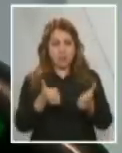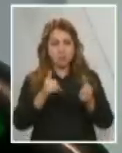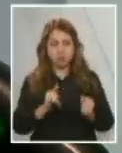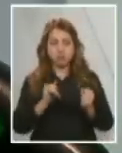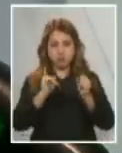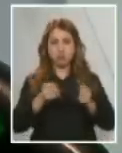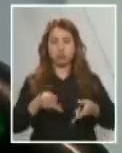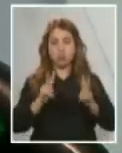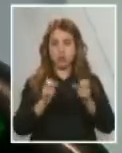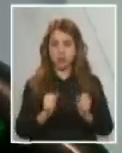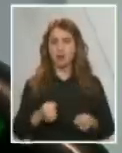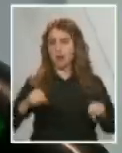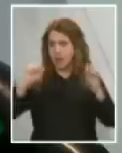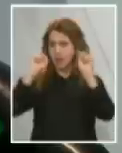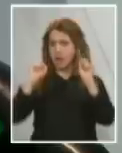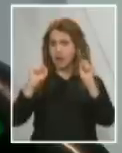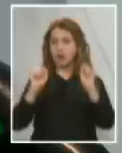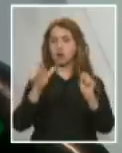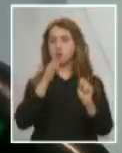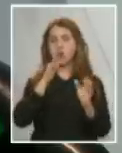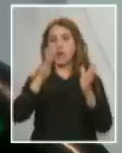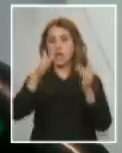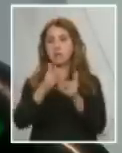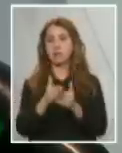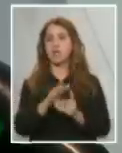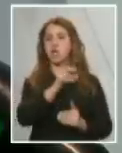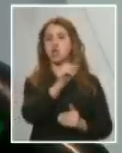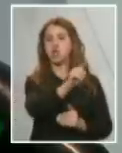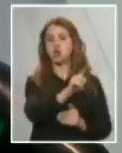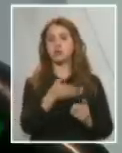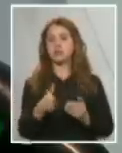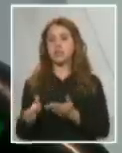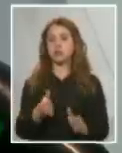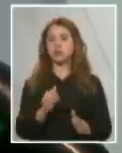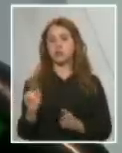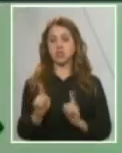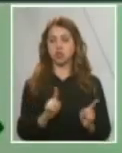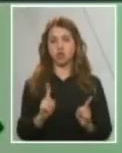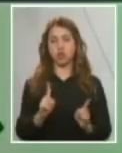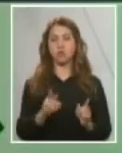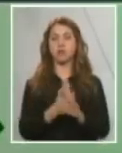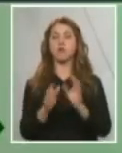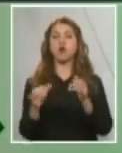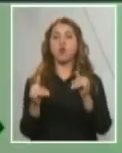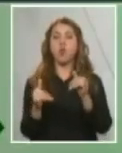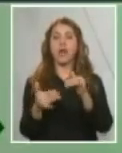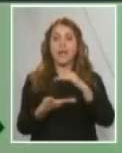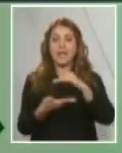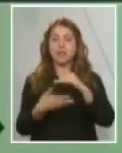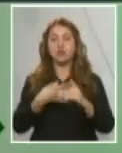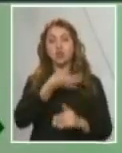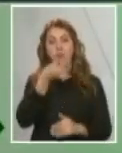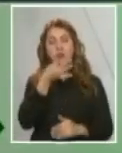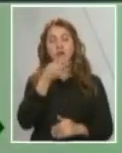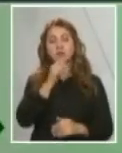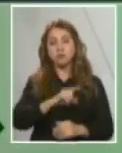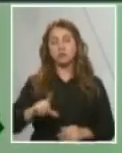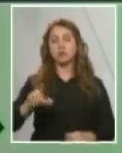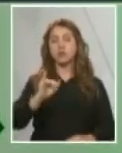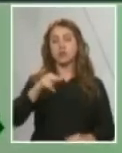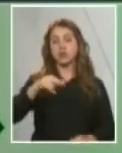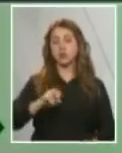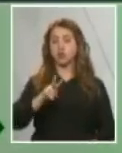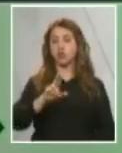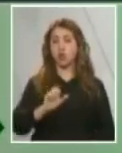sí, de todas maneras, no hay límites en eso, no, de todas maneras. Y de los juguetes, porque ese día, como yo les comentaba, cuando se lanza la